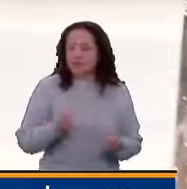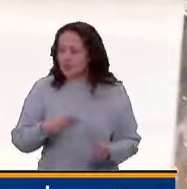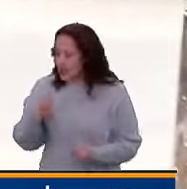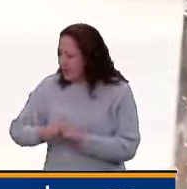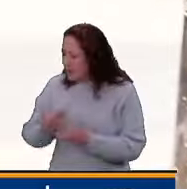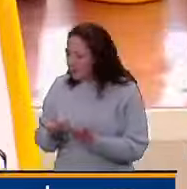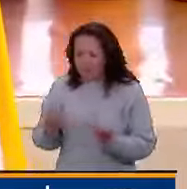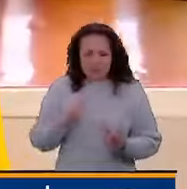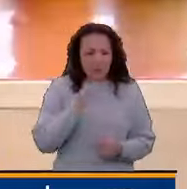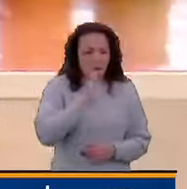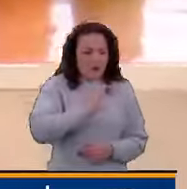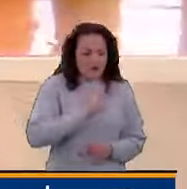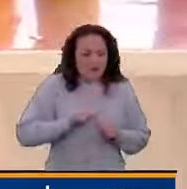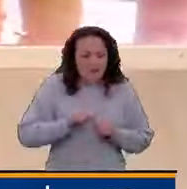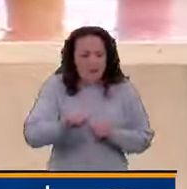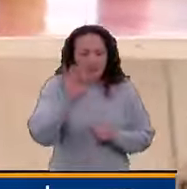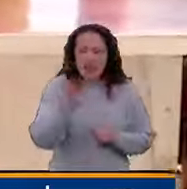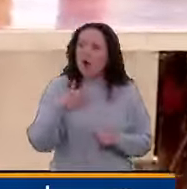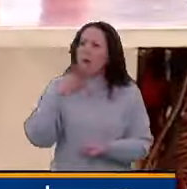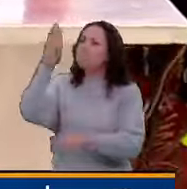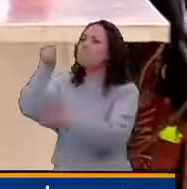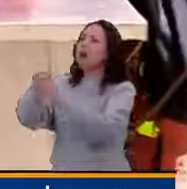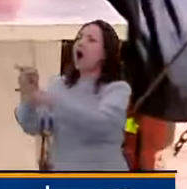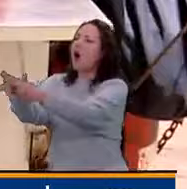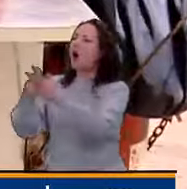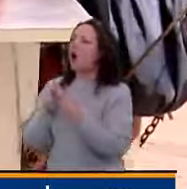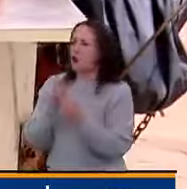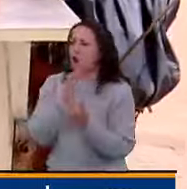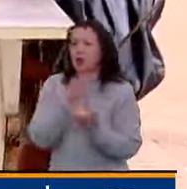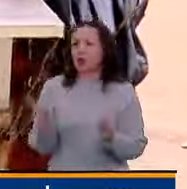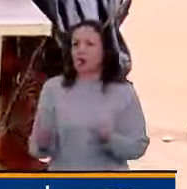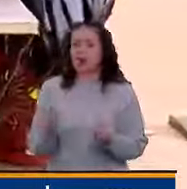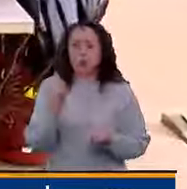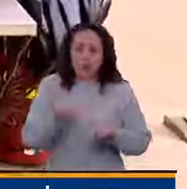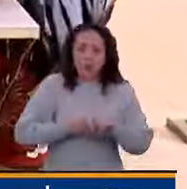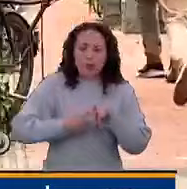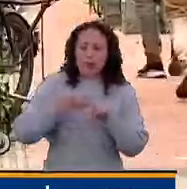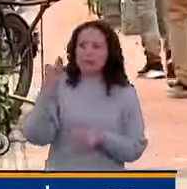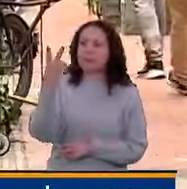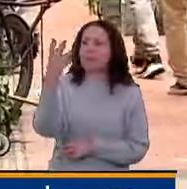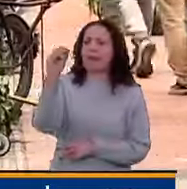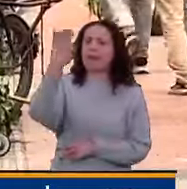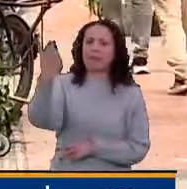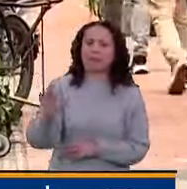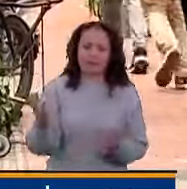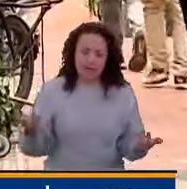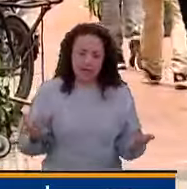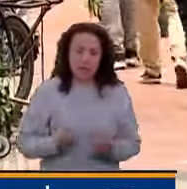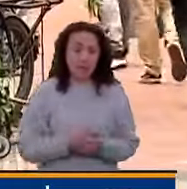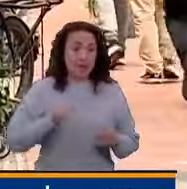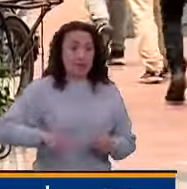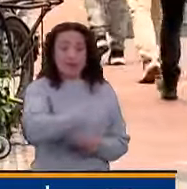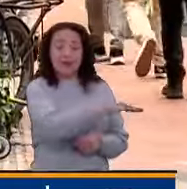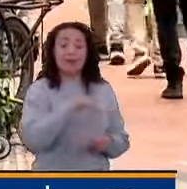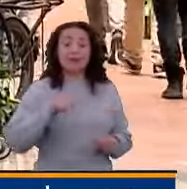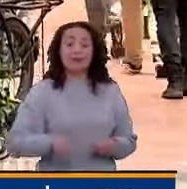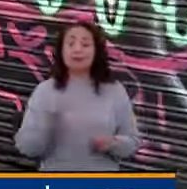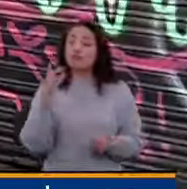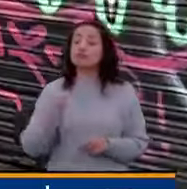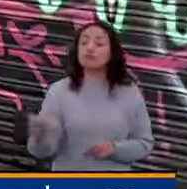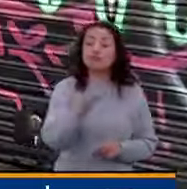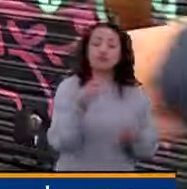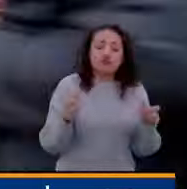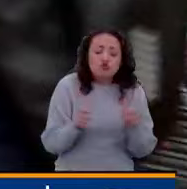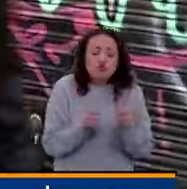nada porque no hay con qué sustentar el préstamo. Los intereses son casi el 20%. En la capital, más de 12.000 micronegocios